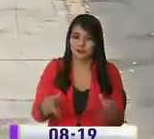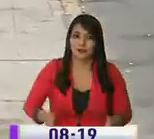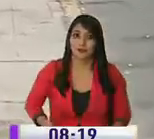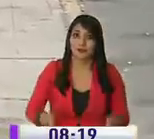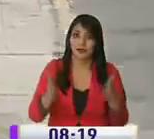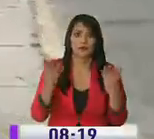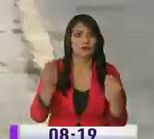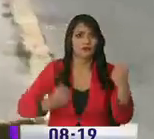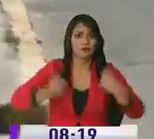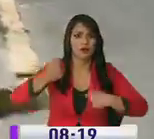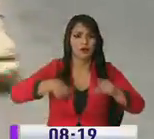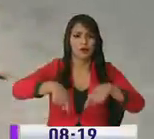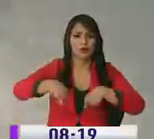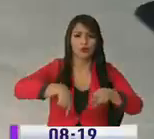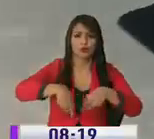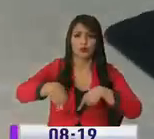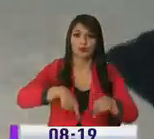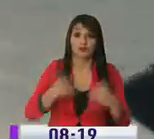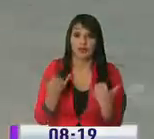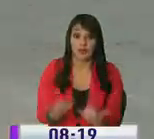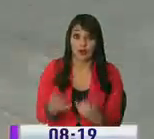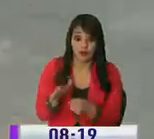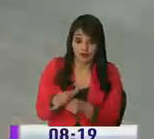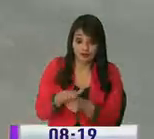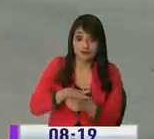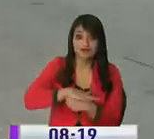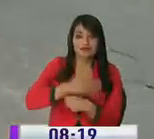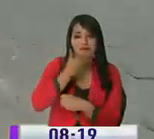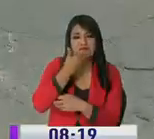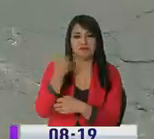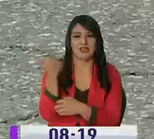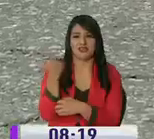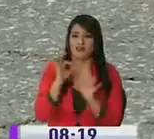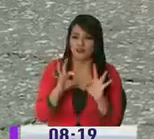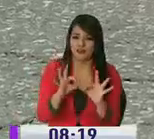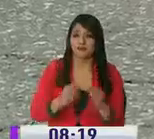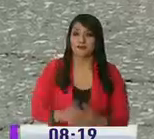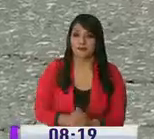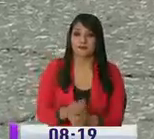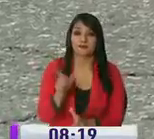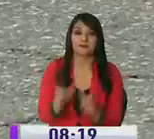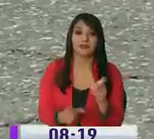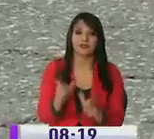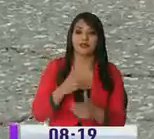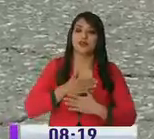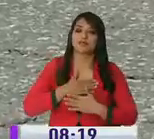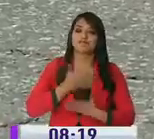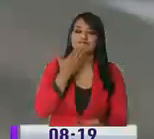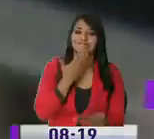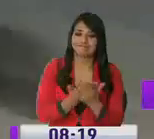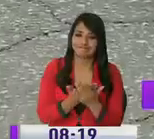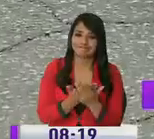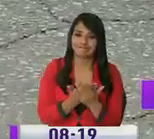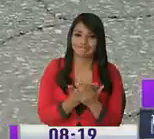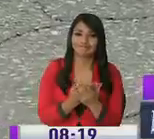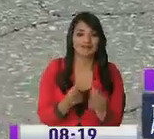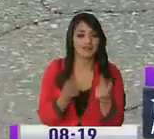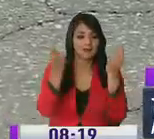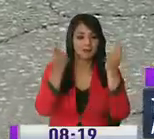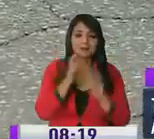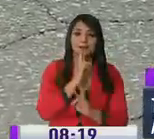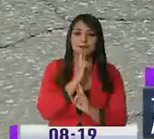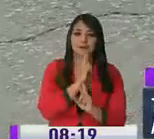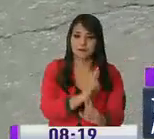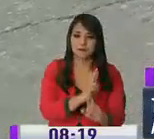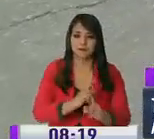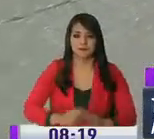bastante transitada. Con los trabajos realizados ha mejorado la movilidad y los moradores están agradecidos con la pronta intervención de la